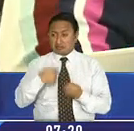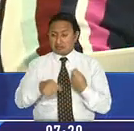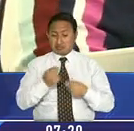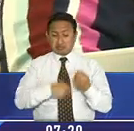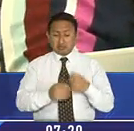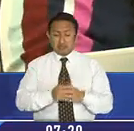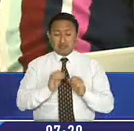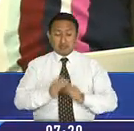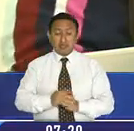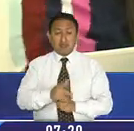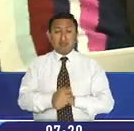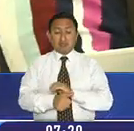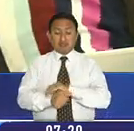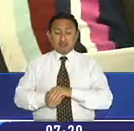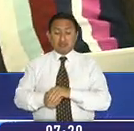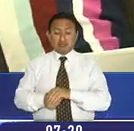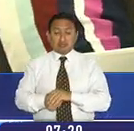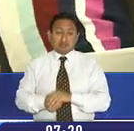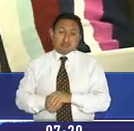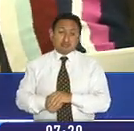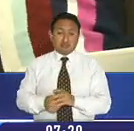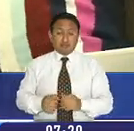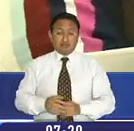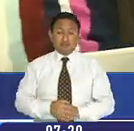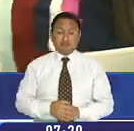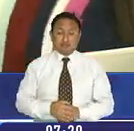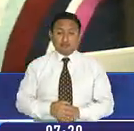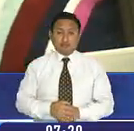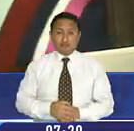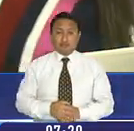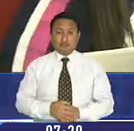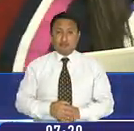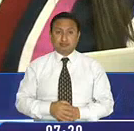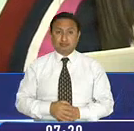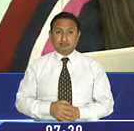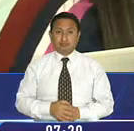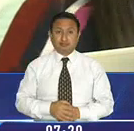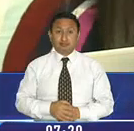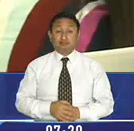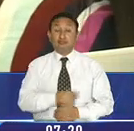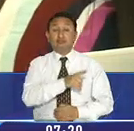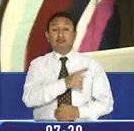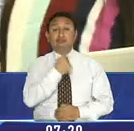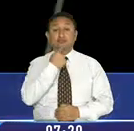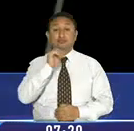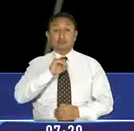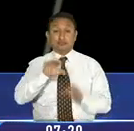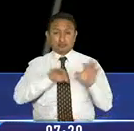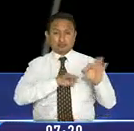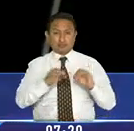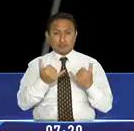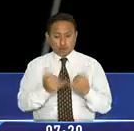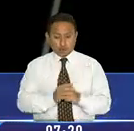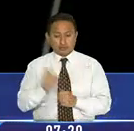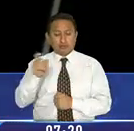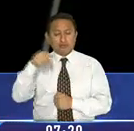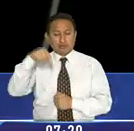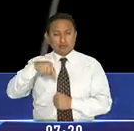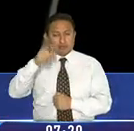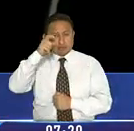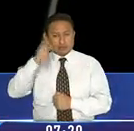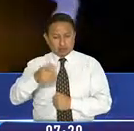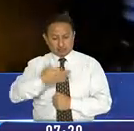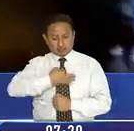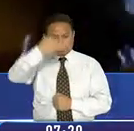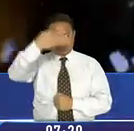el verdadero origen. En medio de todo esto, Diana Salazar indica la necesidad de fiscales éticos, además de dar